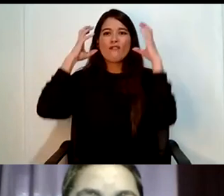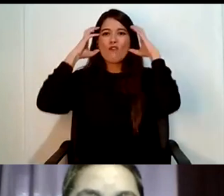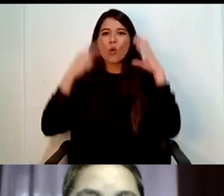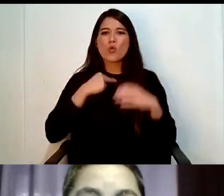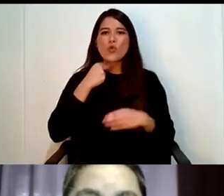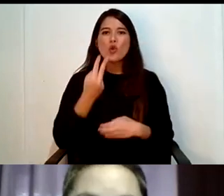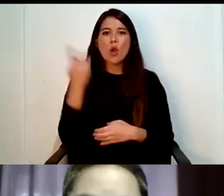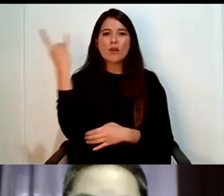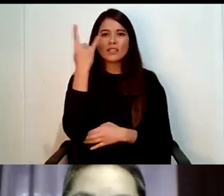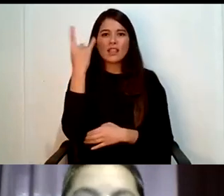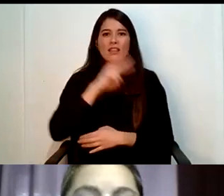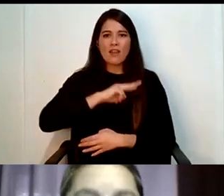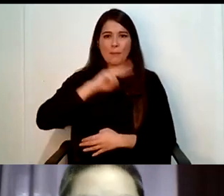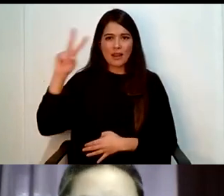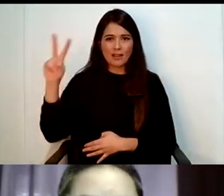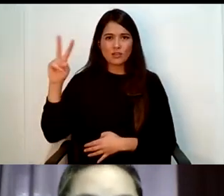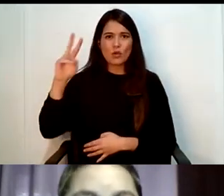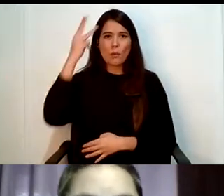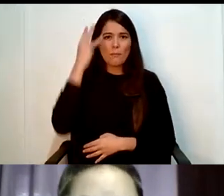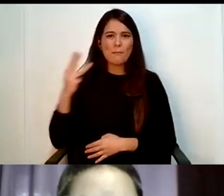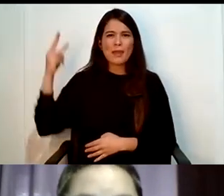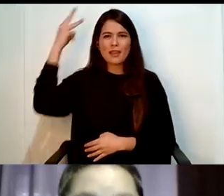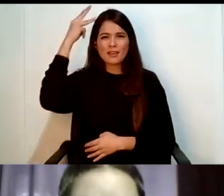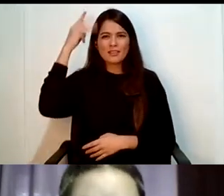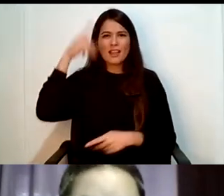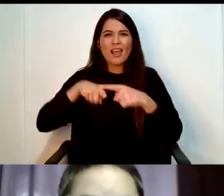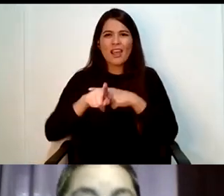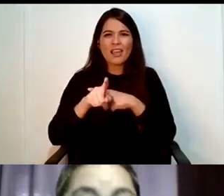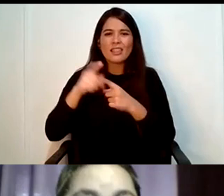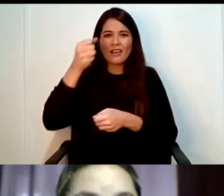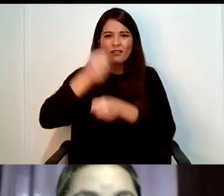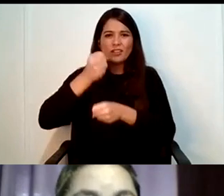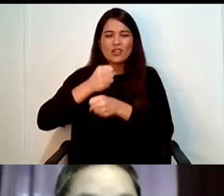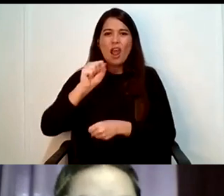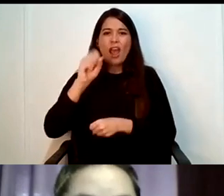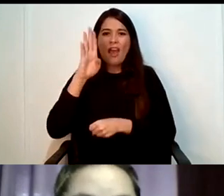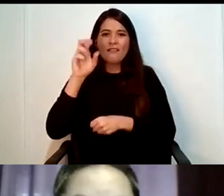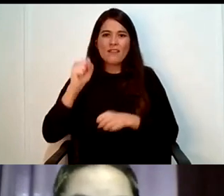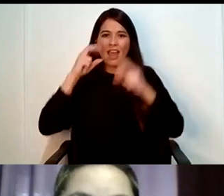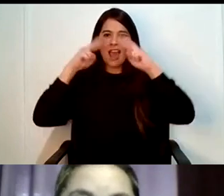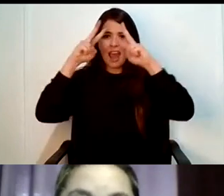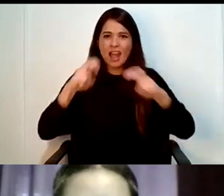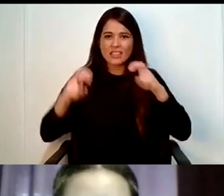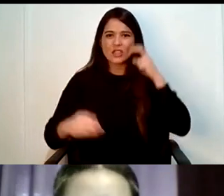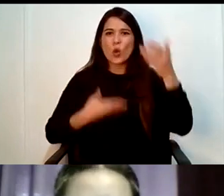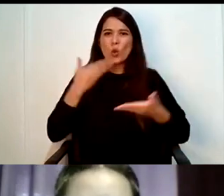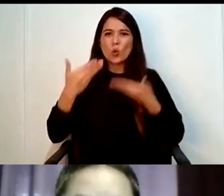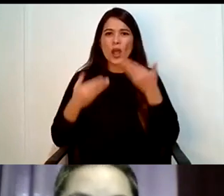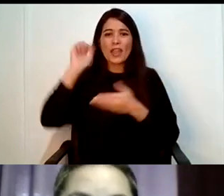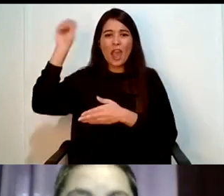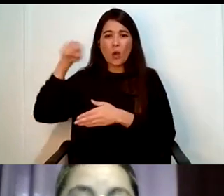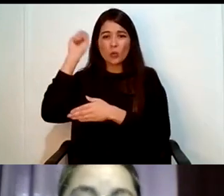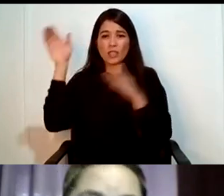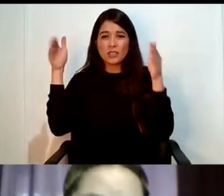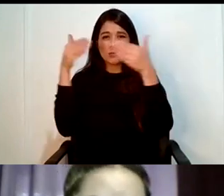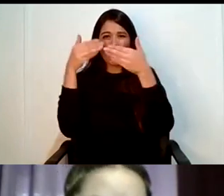de la Universidad de Valparaíso, máster en intervención ABA, análisis conductual aplicado en autismo